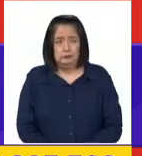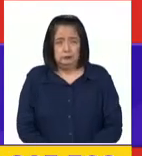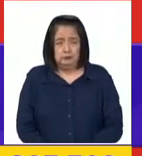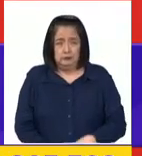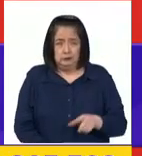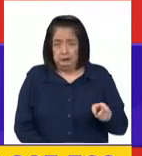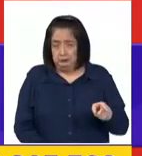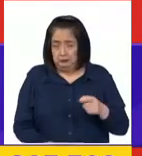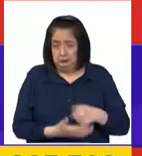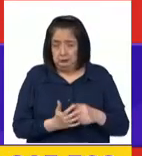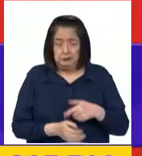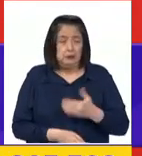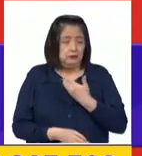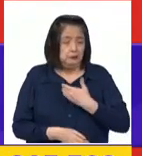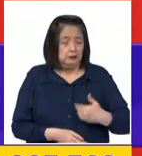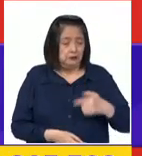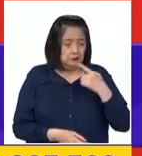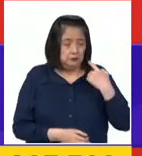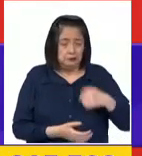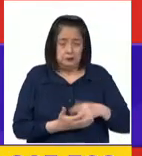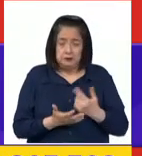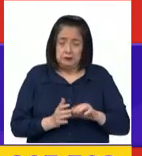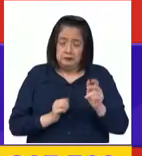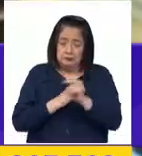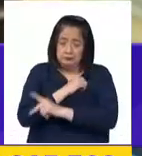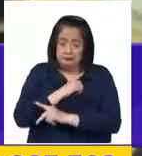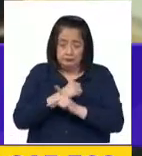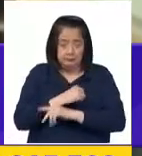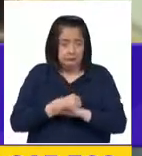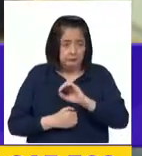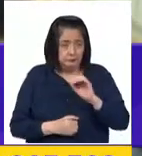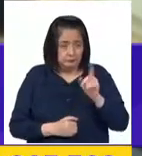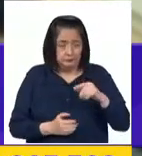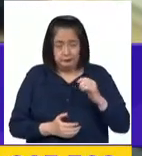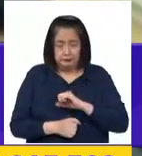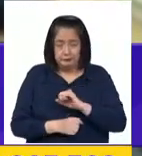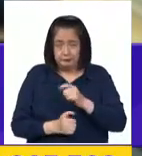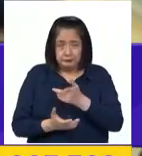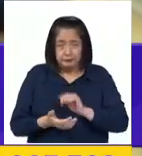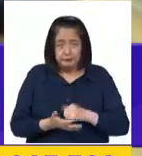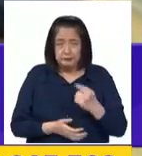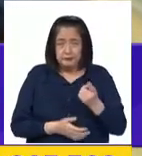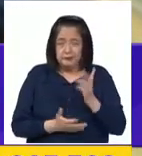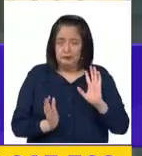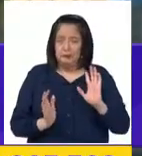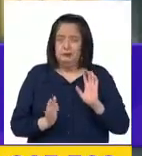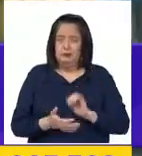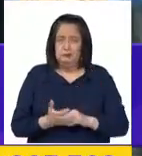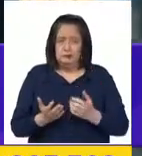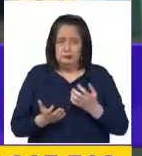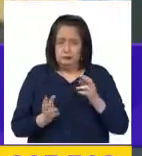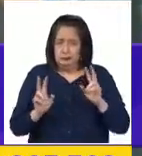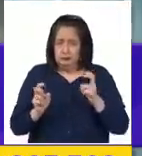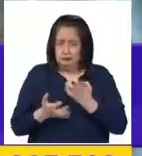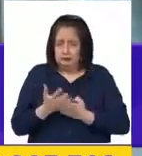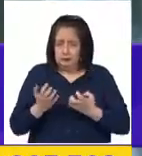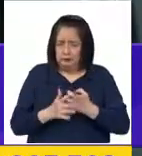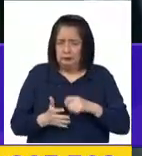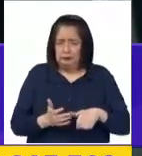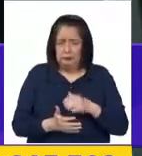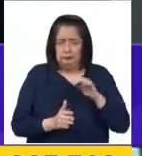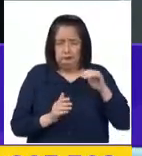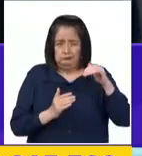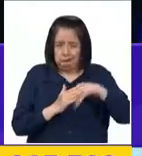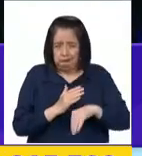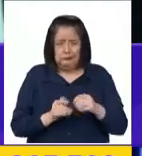Para Putin, las sanciones que los países occidentales vienen poniendo en su contra no solo son hostiles en el ámbito económico, sino también